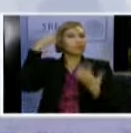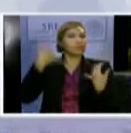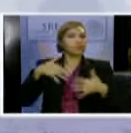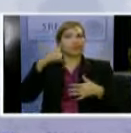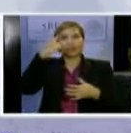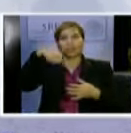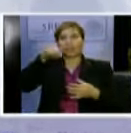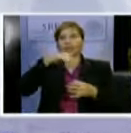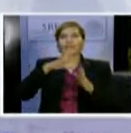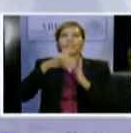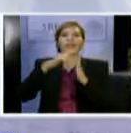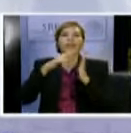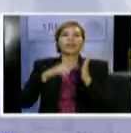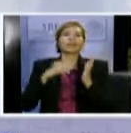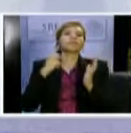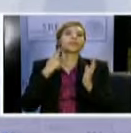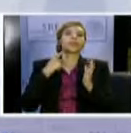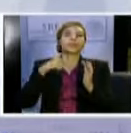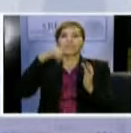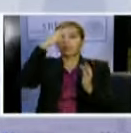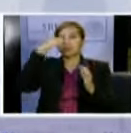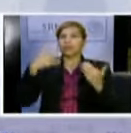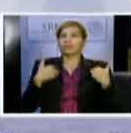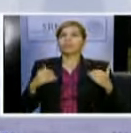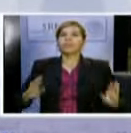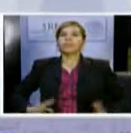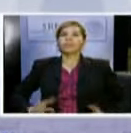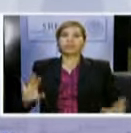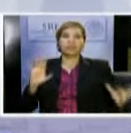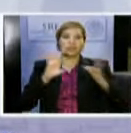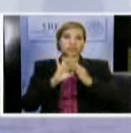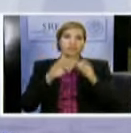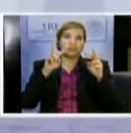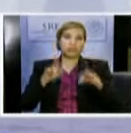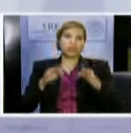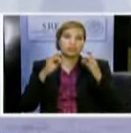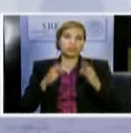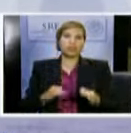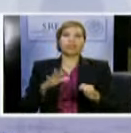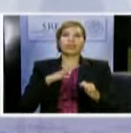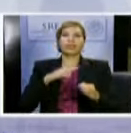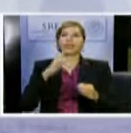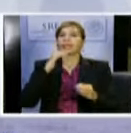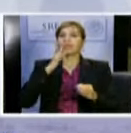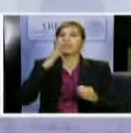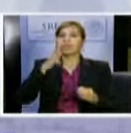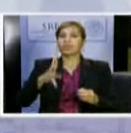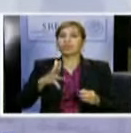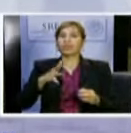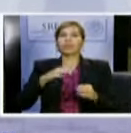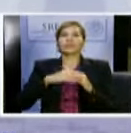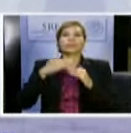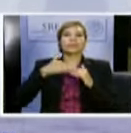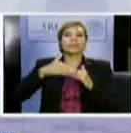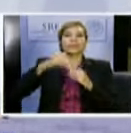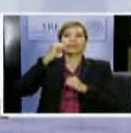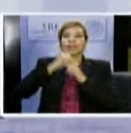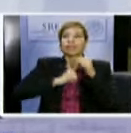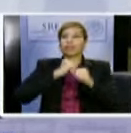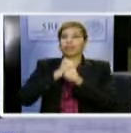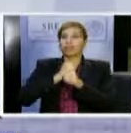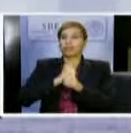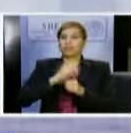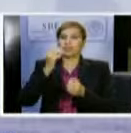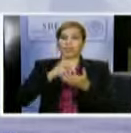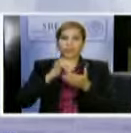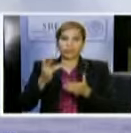para que las políticas mexicanas se ajusten a lo que es esta realidad y el impacto que va a tener en el corto, mediano y largo